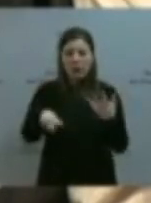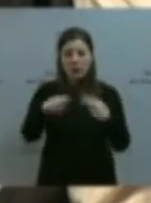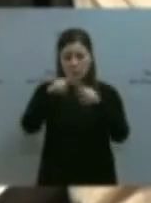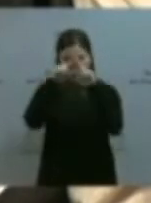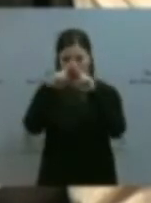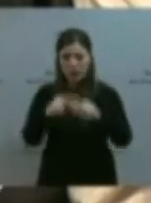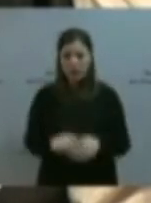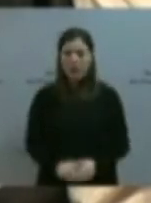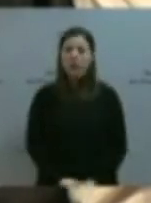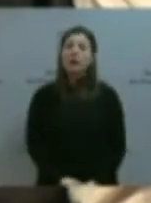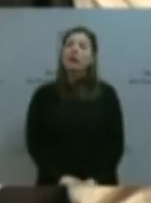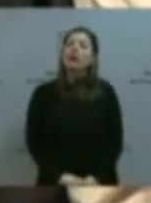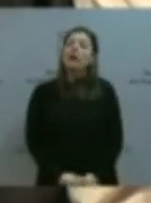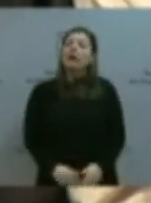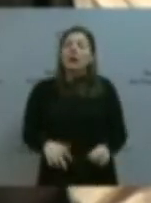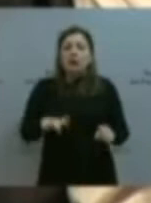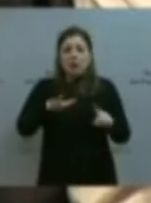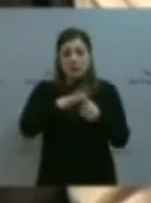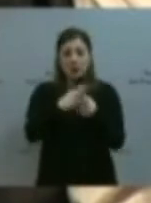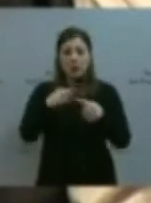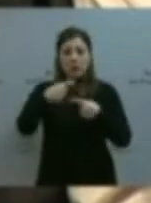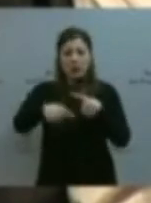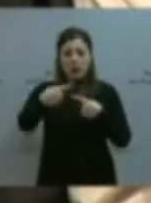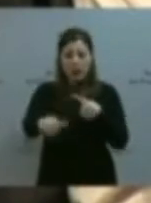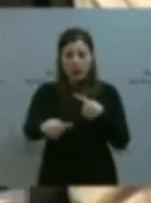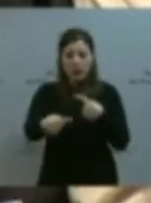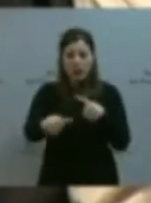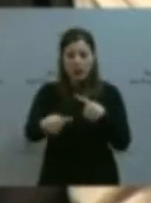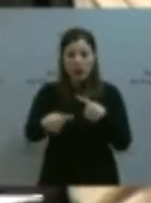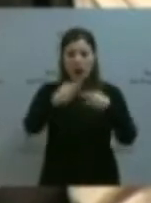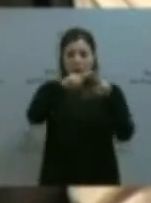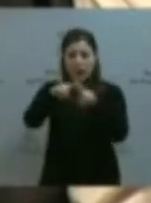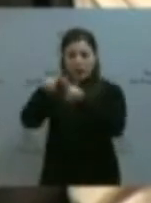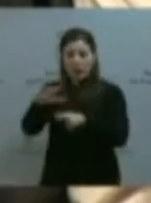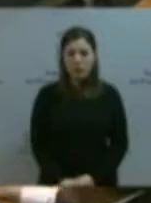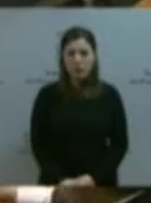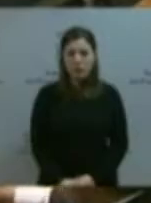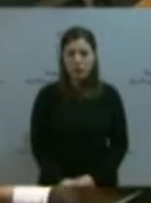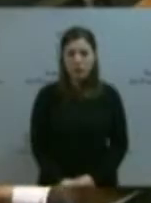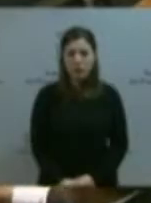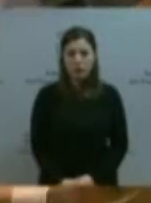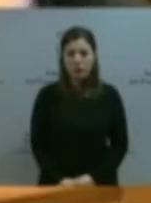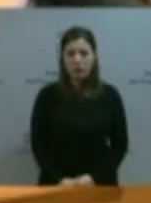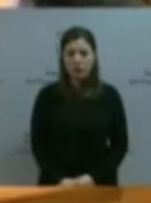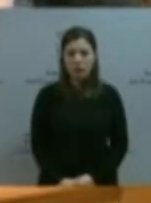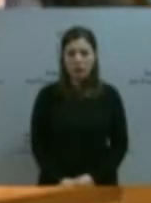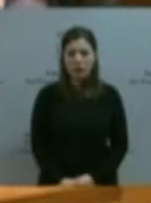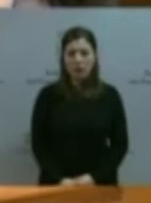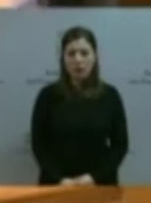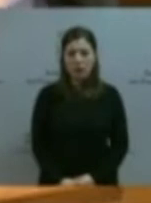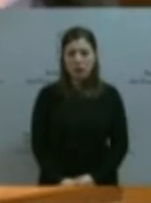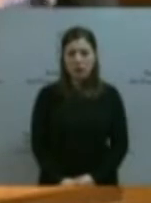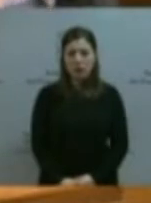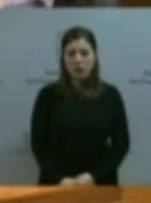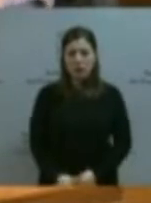día a día y se refuerzan en su caso todas las medidas necesarias, tanto en el hospital como en atención primaria. Bueno, quiero en primer lugar saludar a